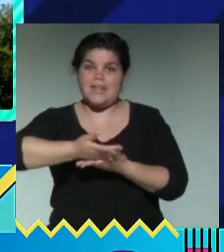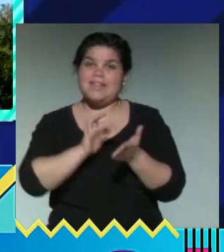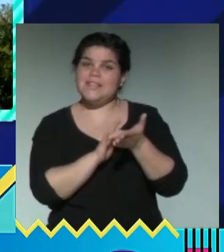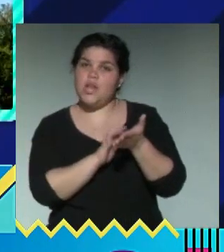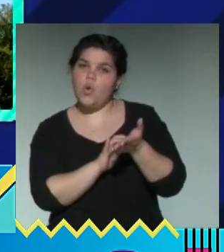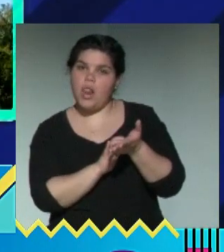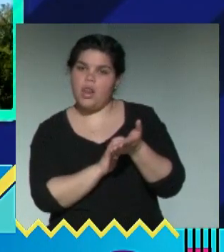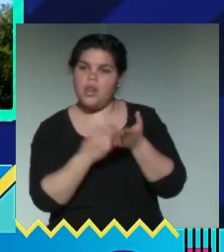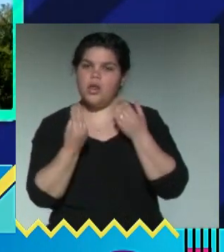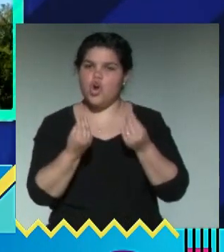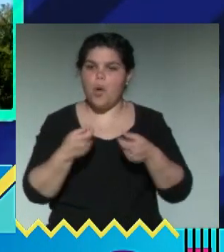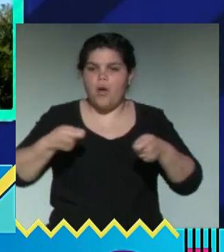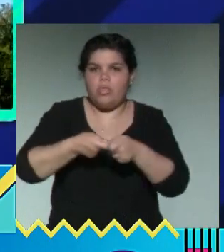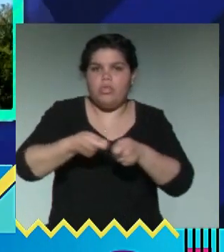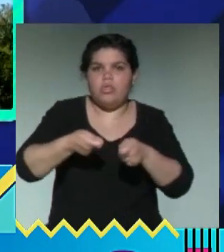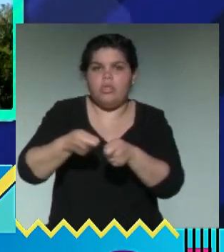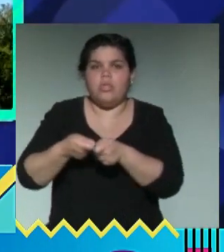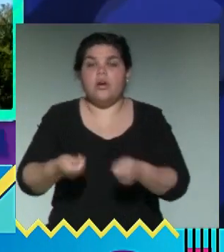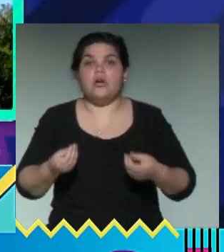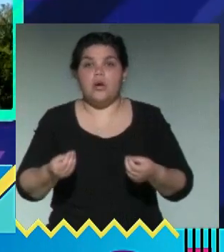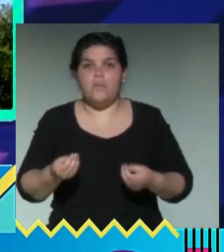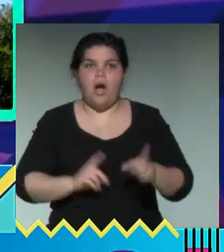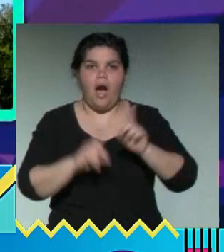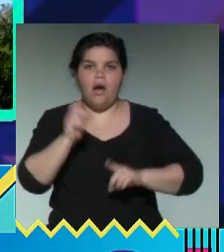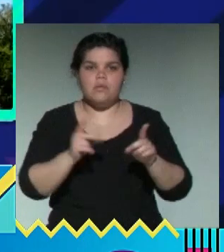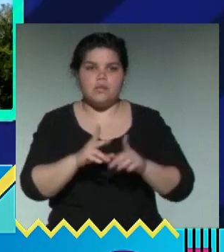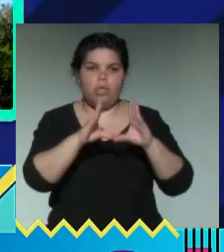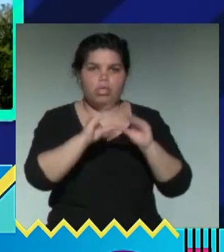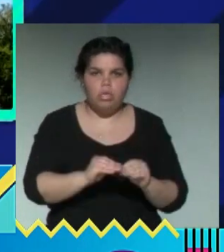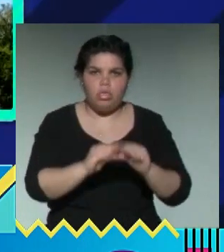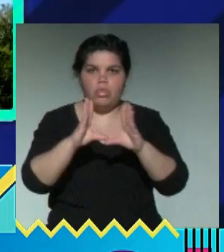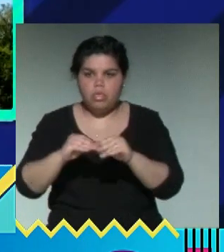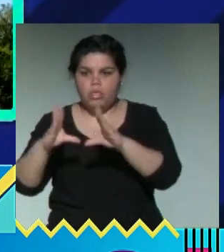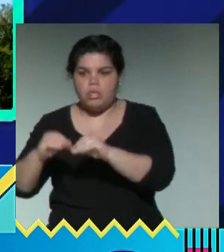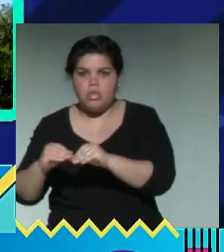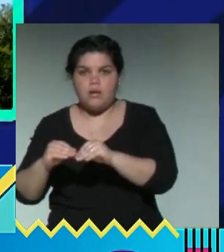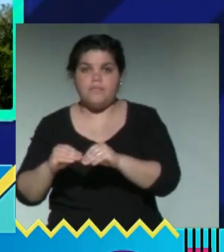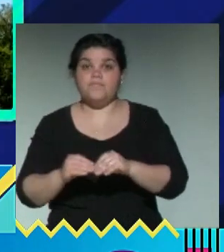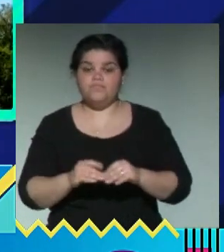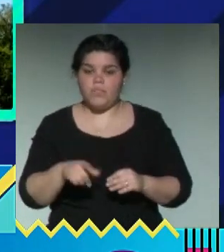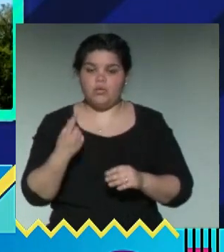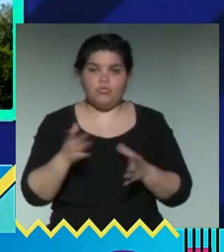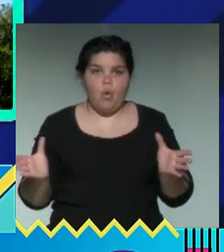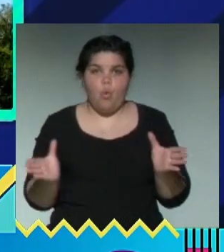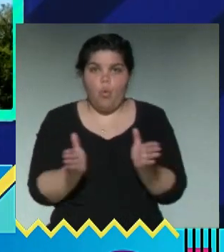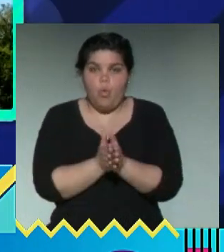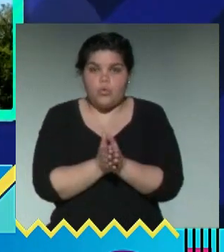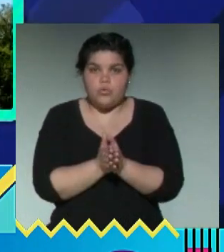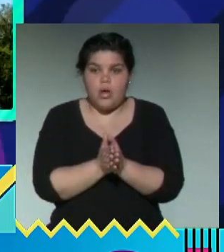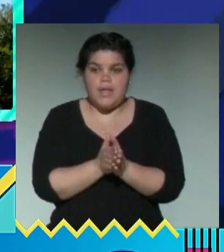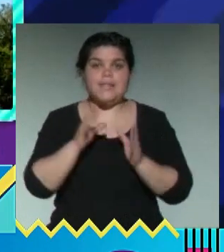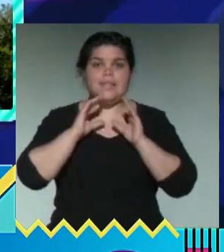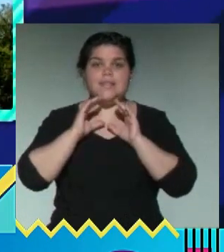dentro de la facultad, y hay veces que nos quedamos sin batería y todo eso. Entonces, conjugamos todo esto y nos presentamos a la